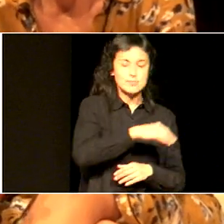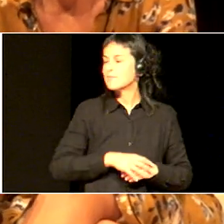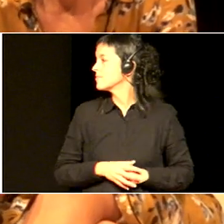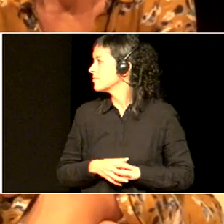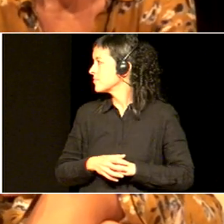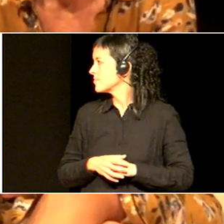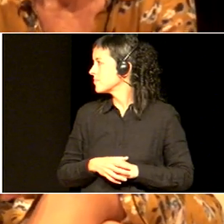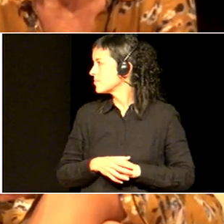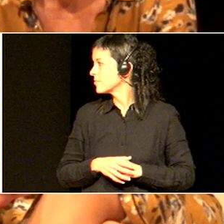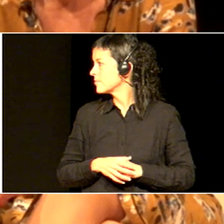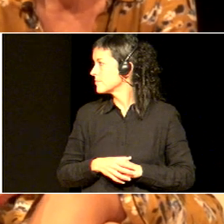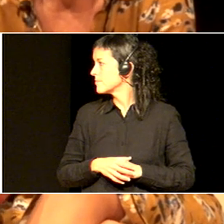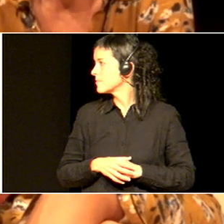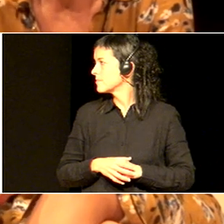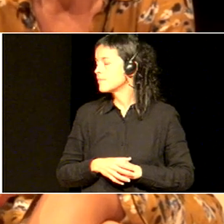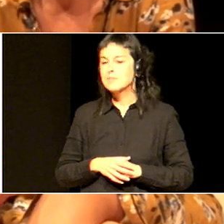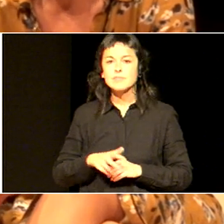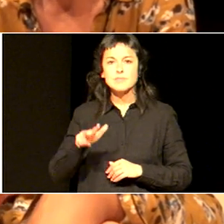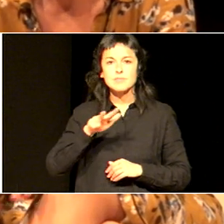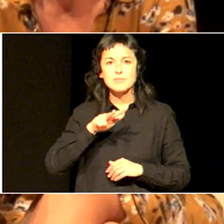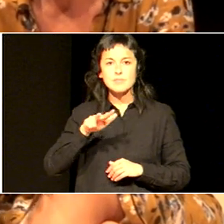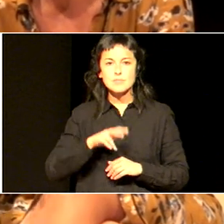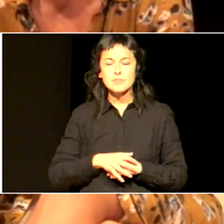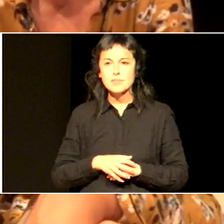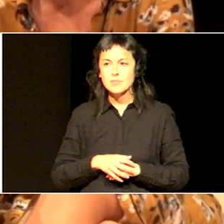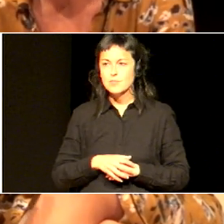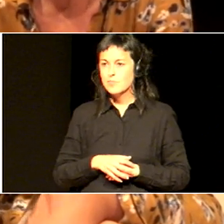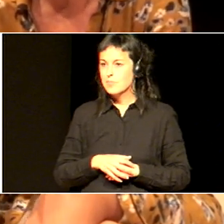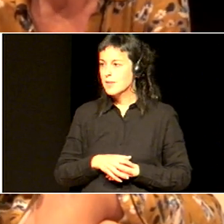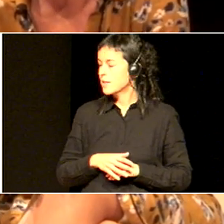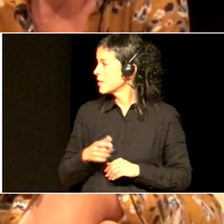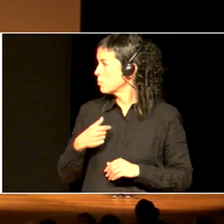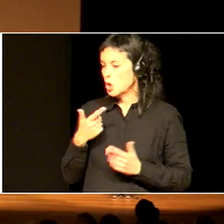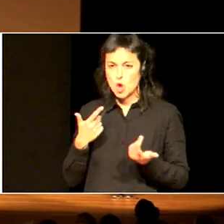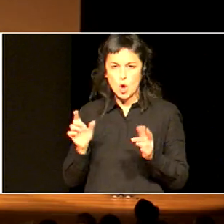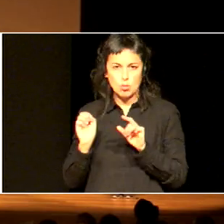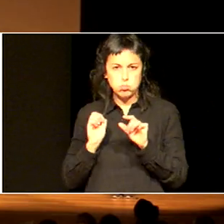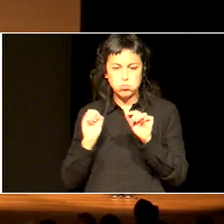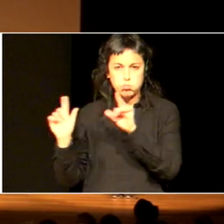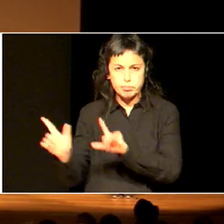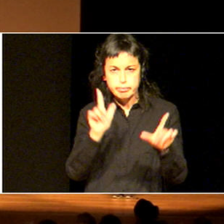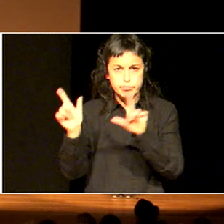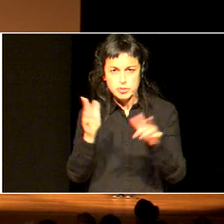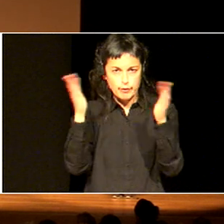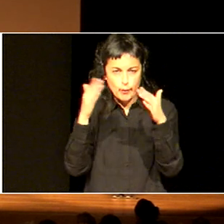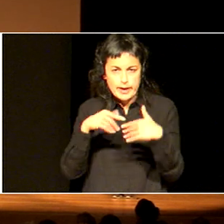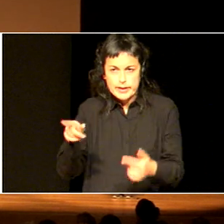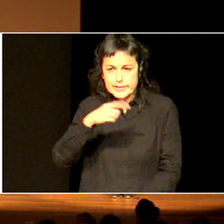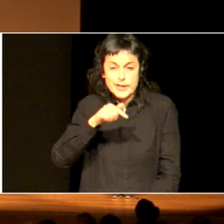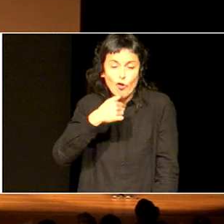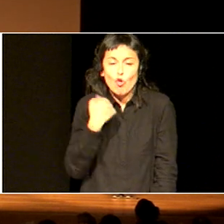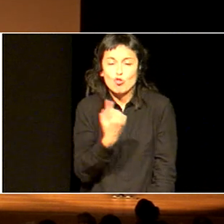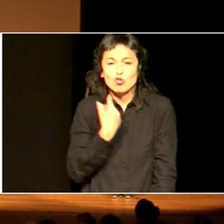Bueno, me quedo con la palabra, porque no he traído ni PPT ni nada, o sea, que os voy a aburrir yo sola.